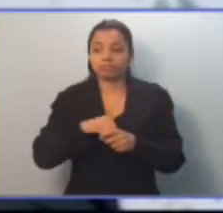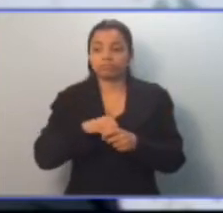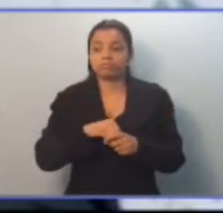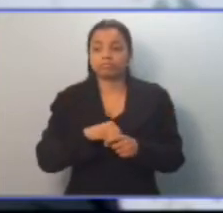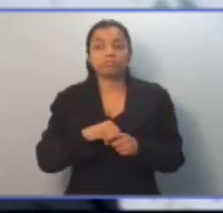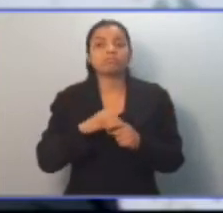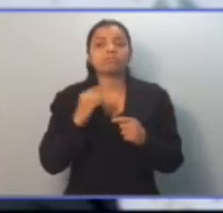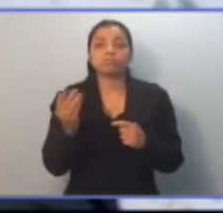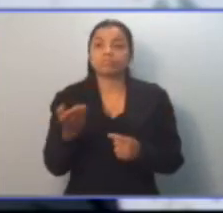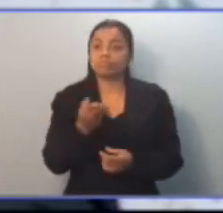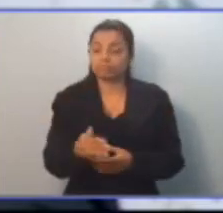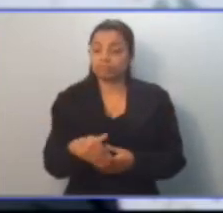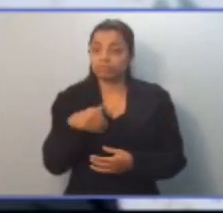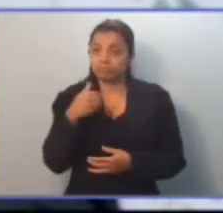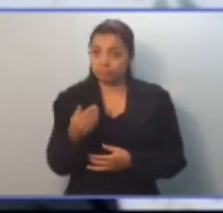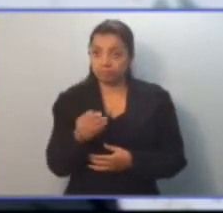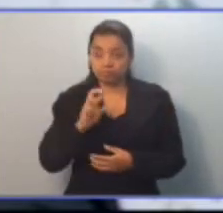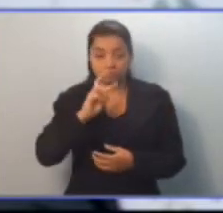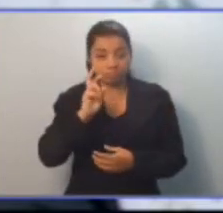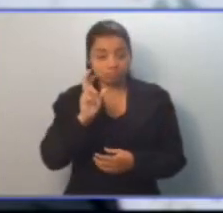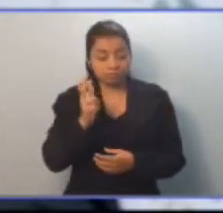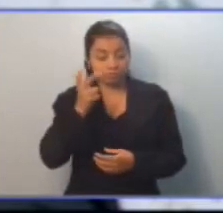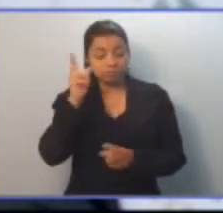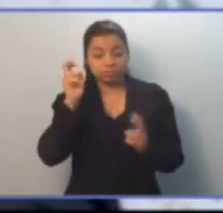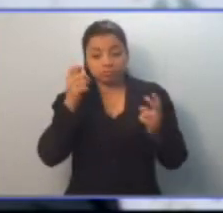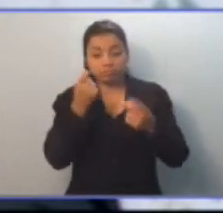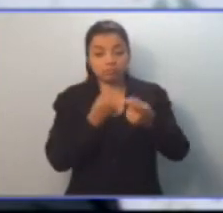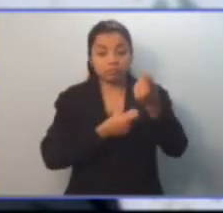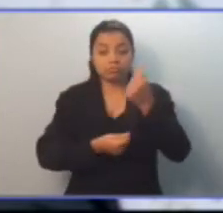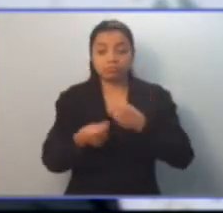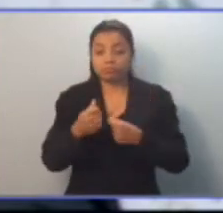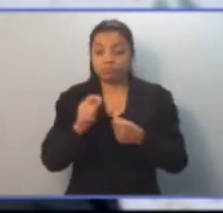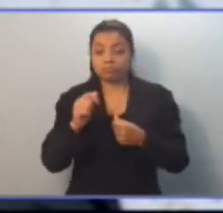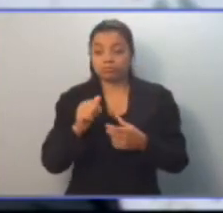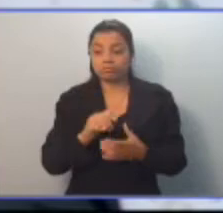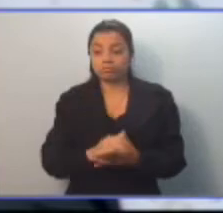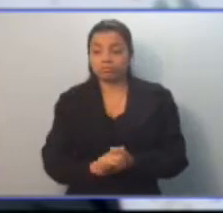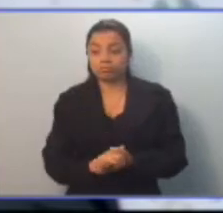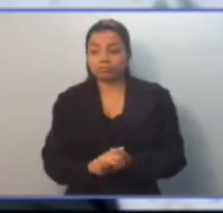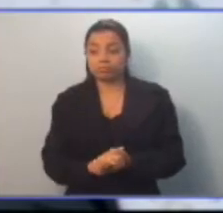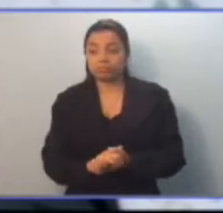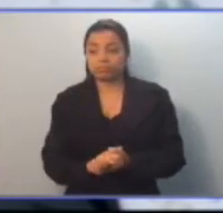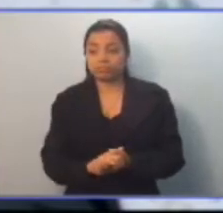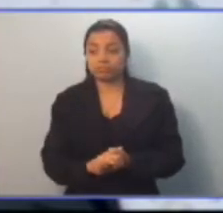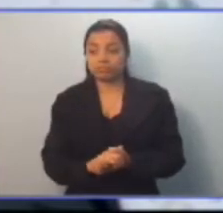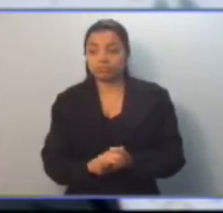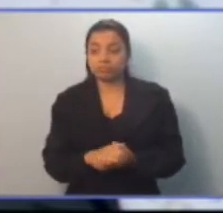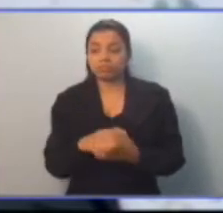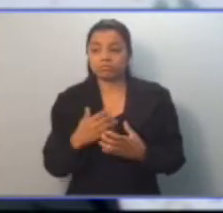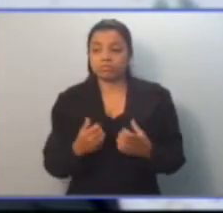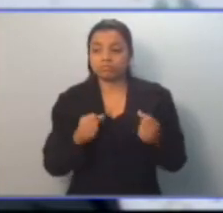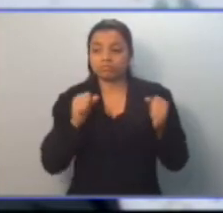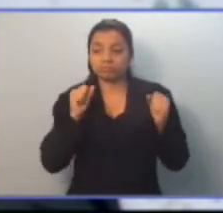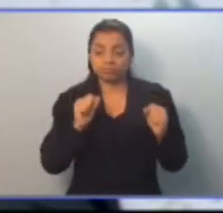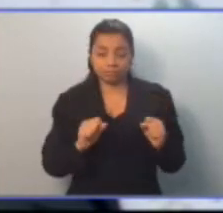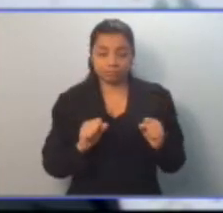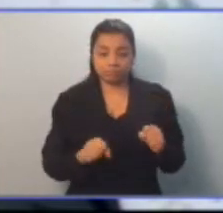que se venía, que era el combate al lavado de dinero. También previendo esta posibilidad